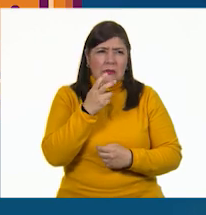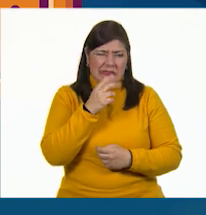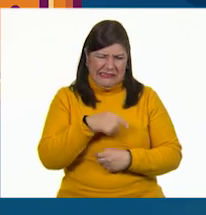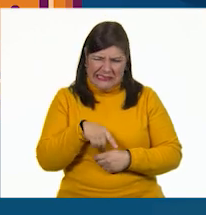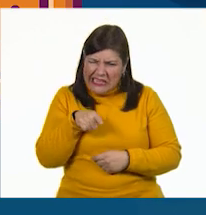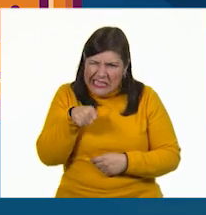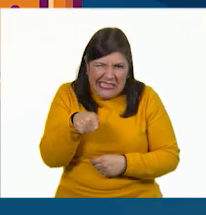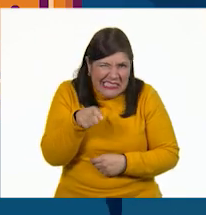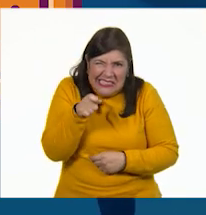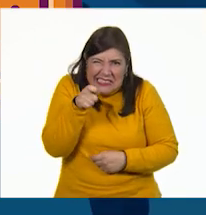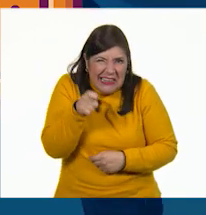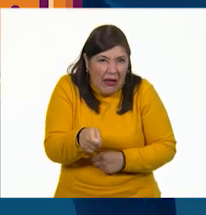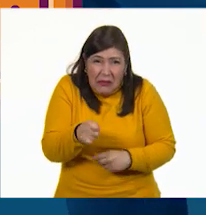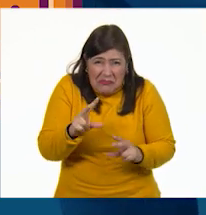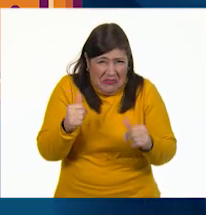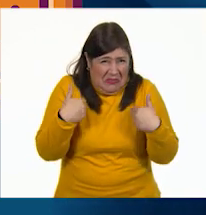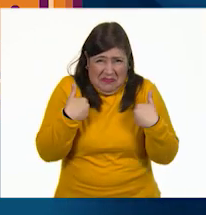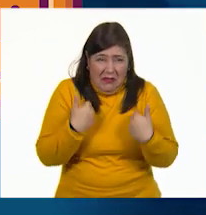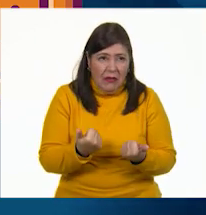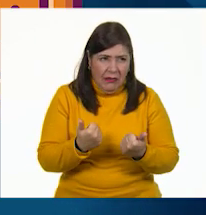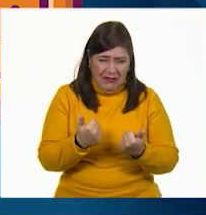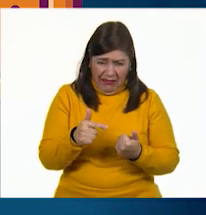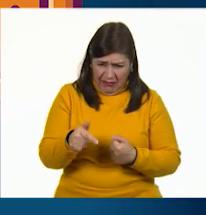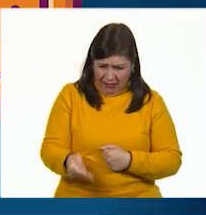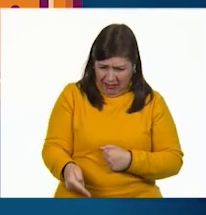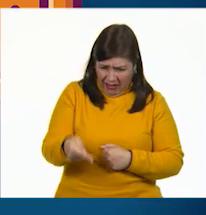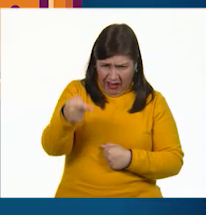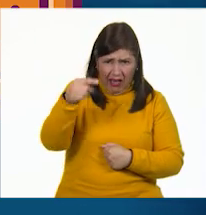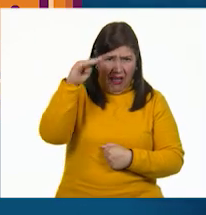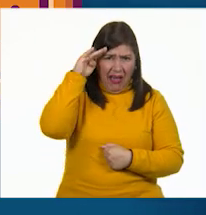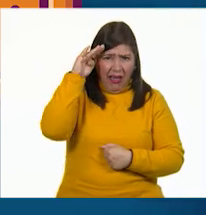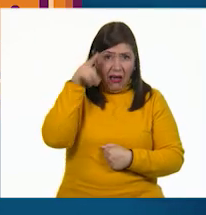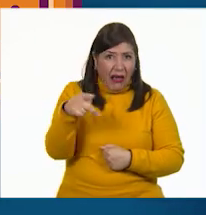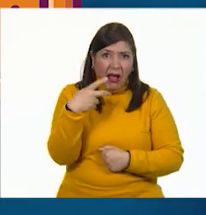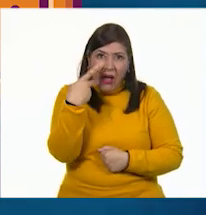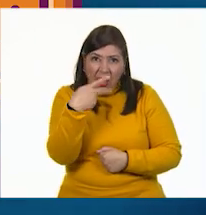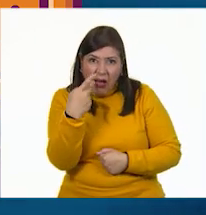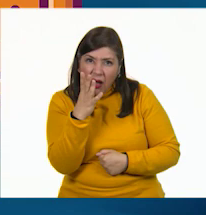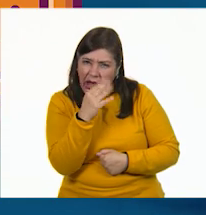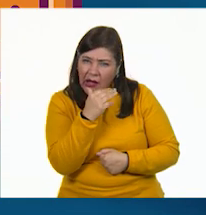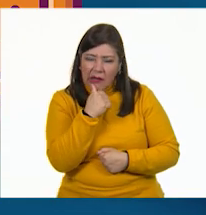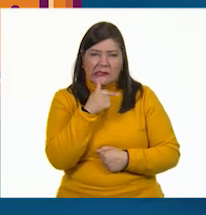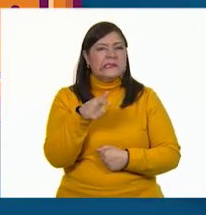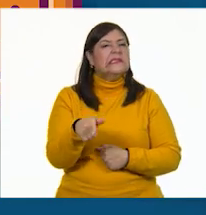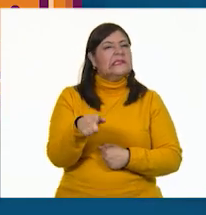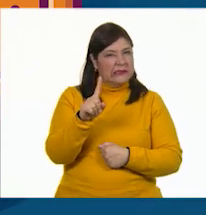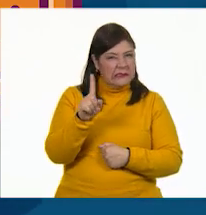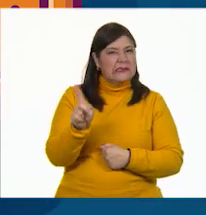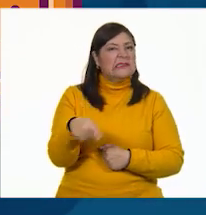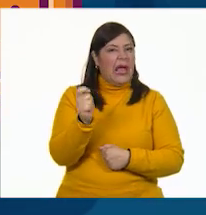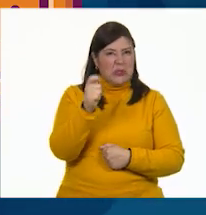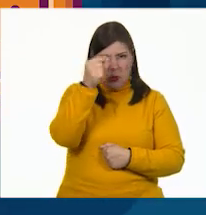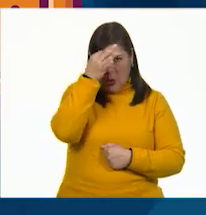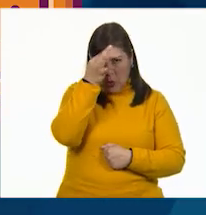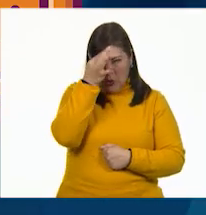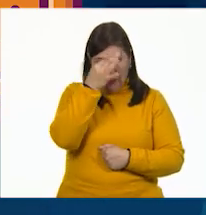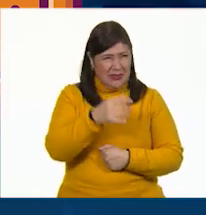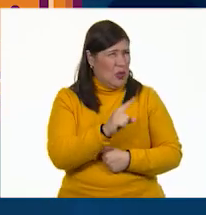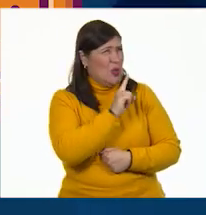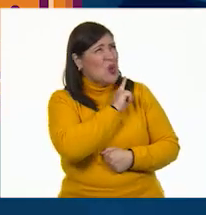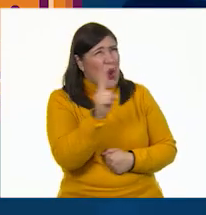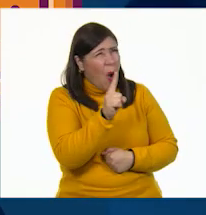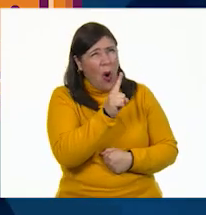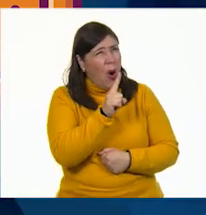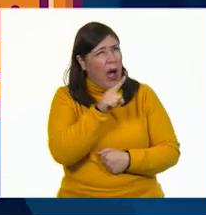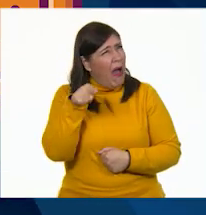¿Qué dijo? ¿Tan grandote y no puede hablar? Sí es tonto. No, no es lo que